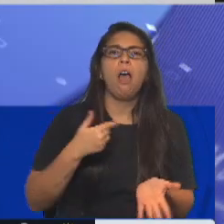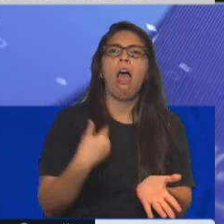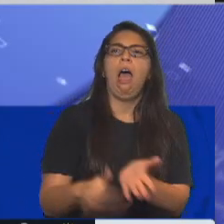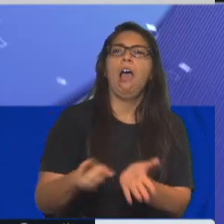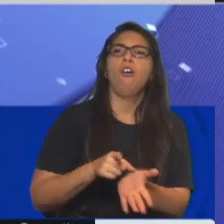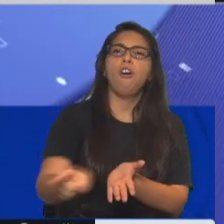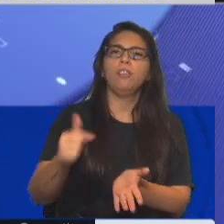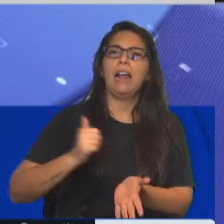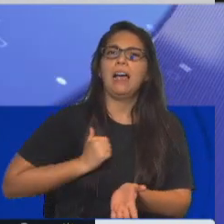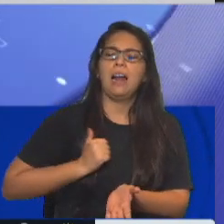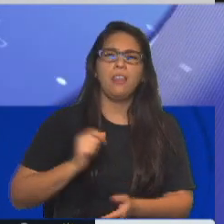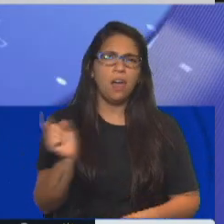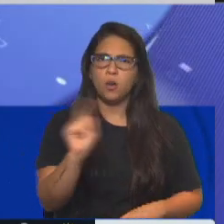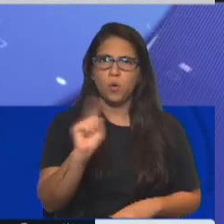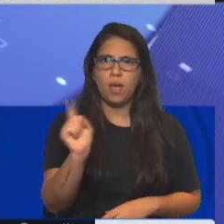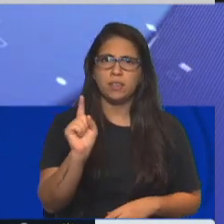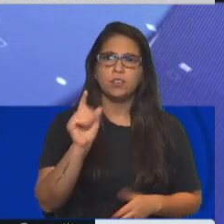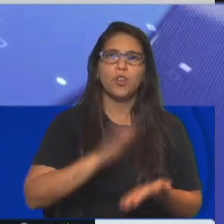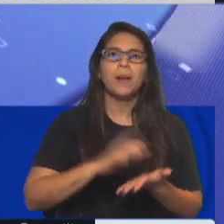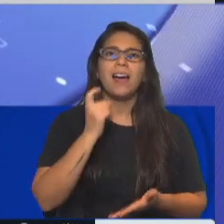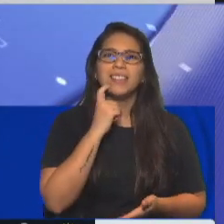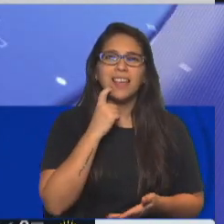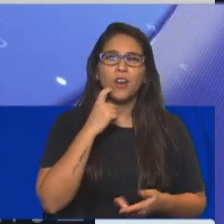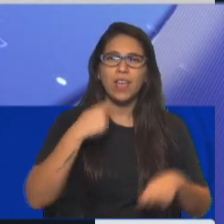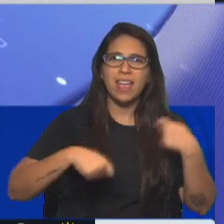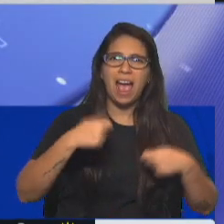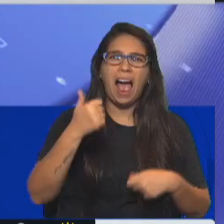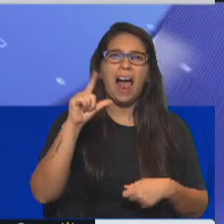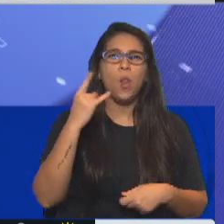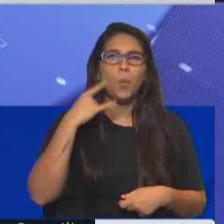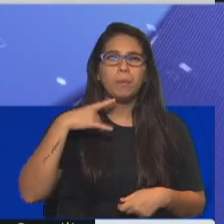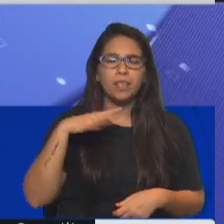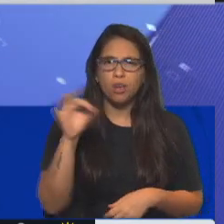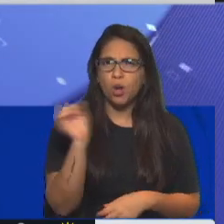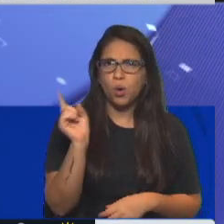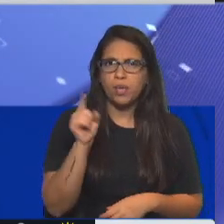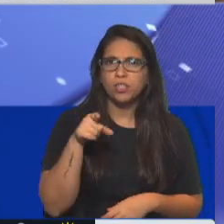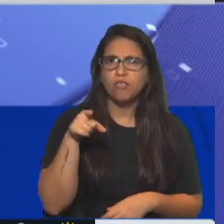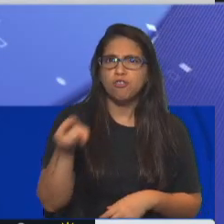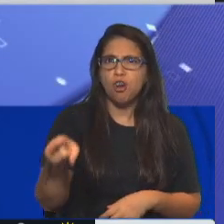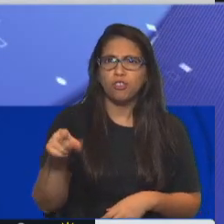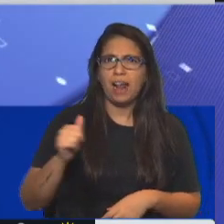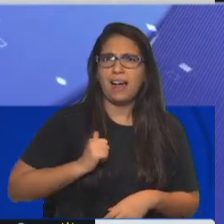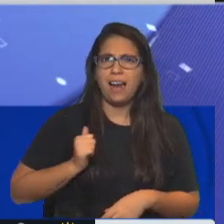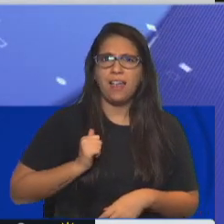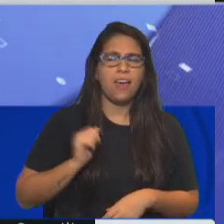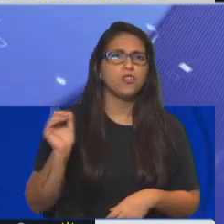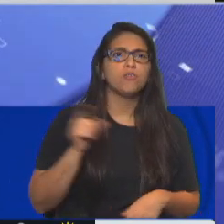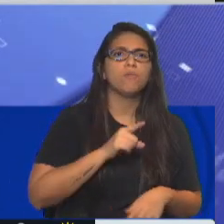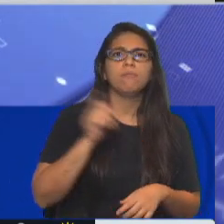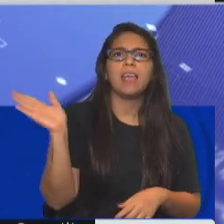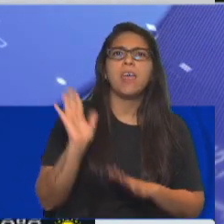hacia Canadá, justamente la de acero y aluminio, ¿no? Es una medida global. Estados Unidos va a seguir siendo uno de los